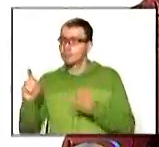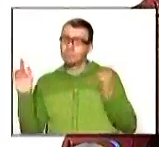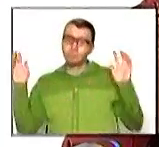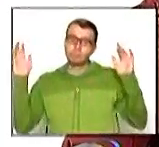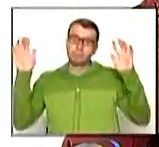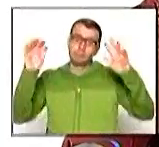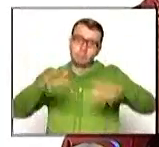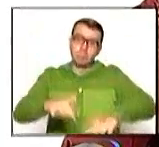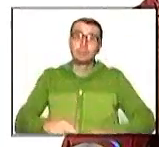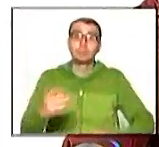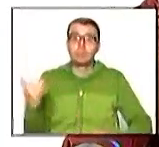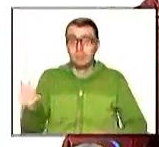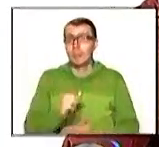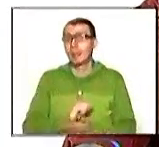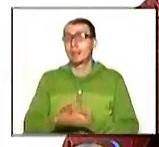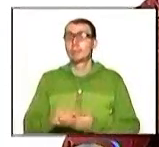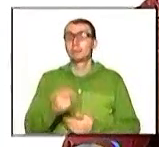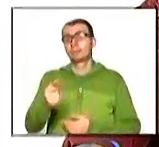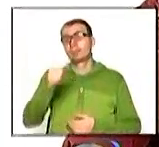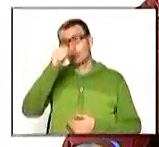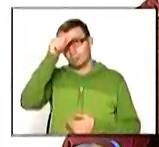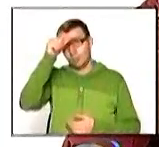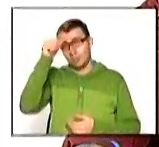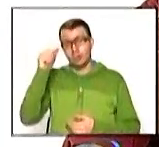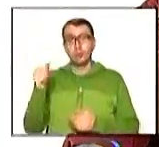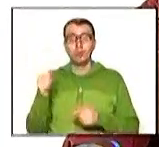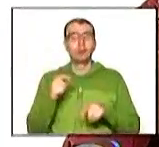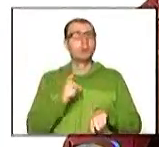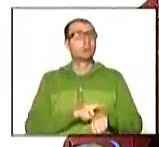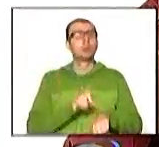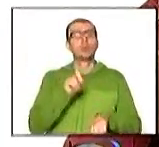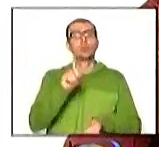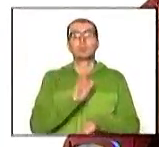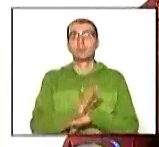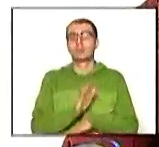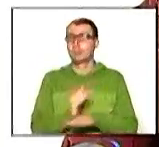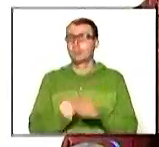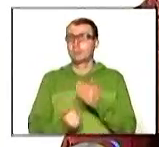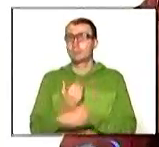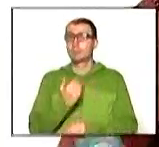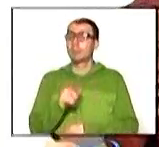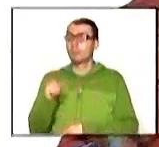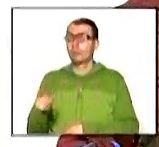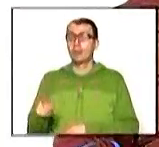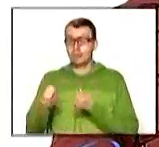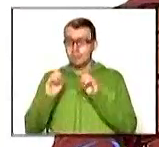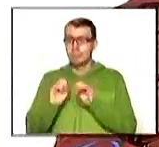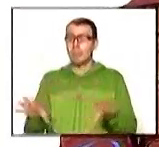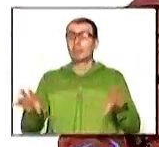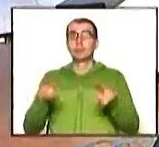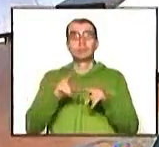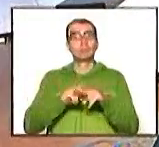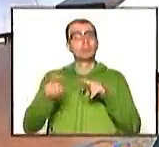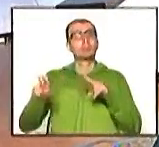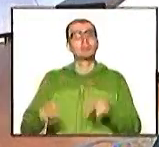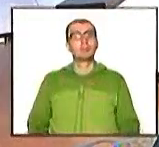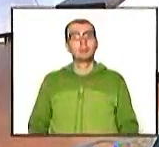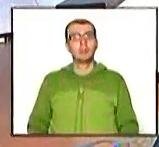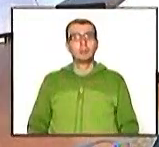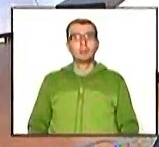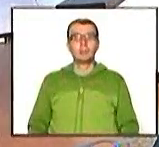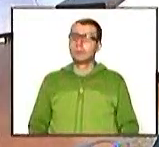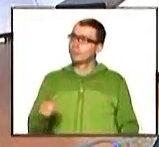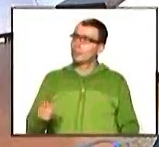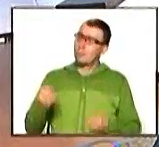En el Ecoparque Los Yarumos, el domingo, desde la 1 de la tarde. La magia se toma amanecer. Lástima que se perdió la platica del cable